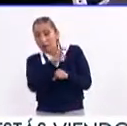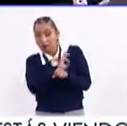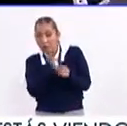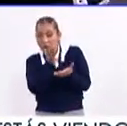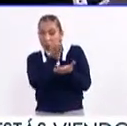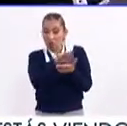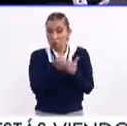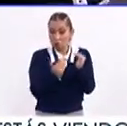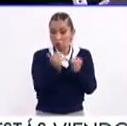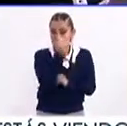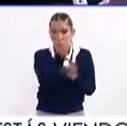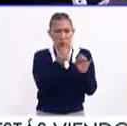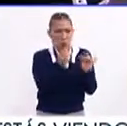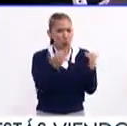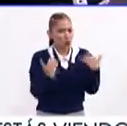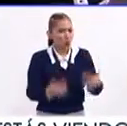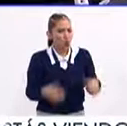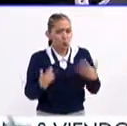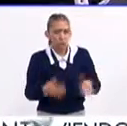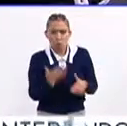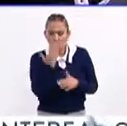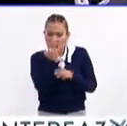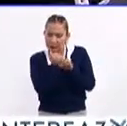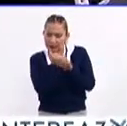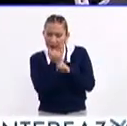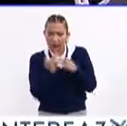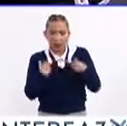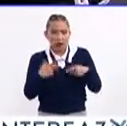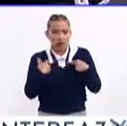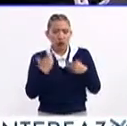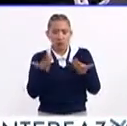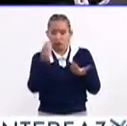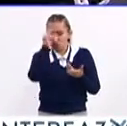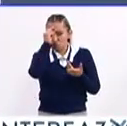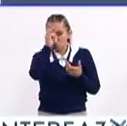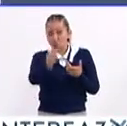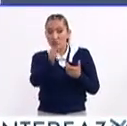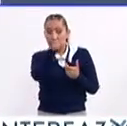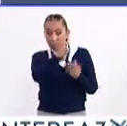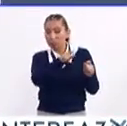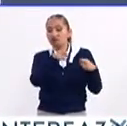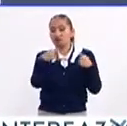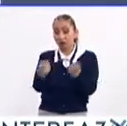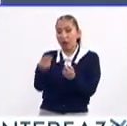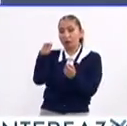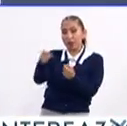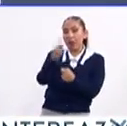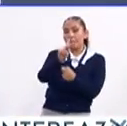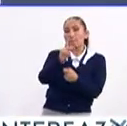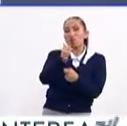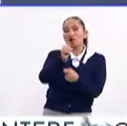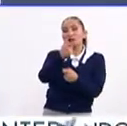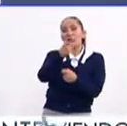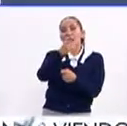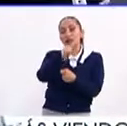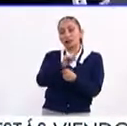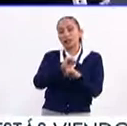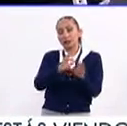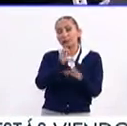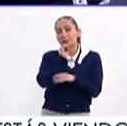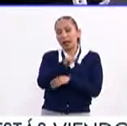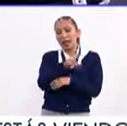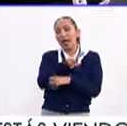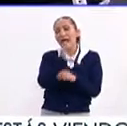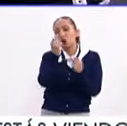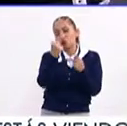alternativa de muy alta calidad, investigadores de mucho prestigio, quienes ofrecen estos posgrados precisamente, y por supuesto también